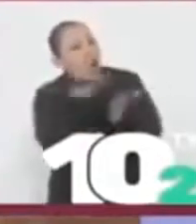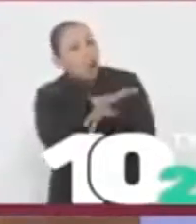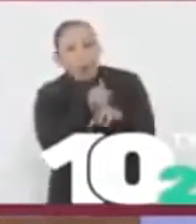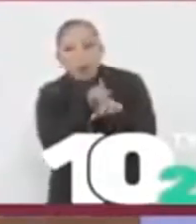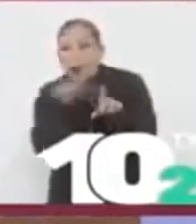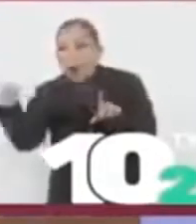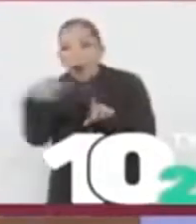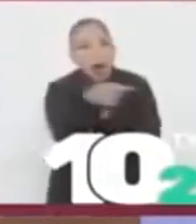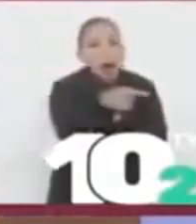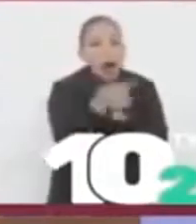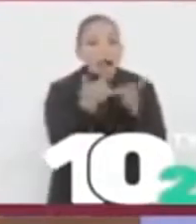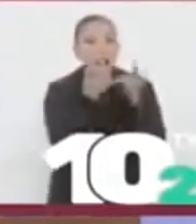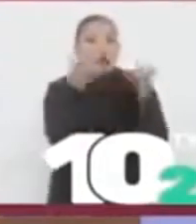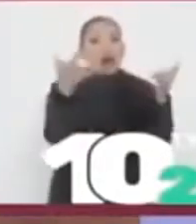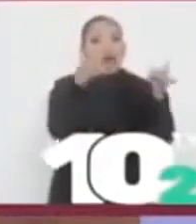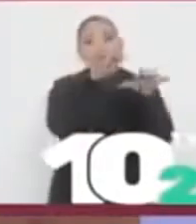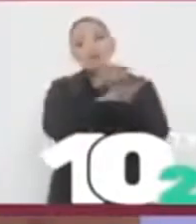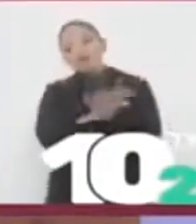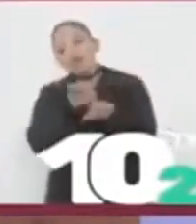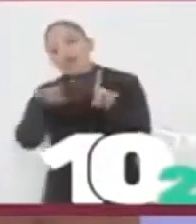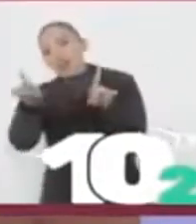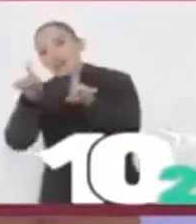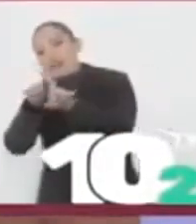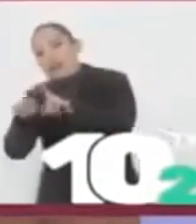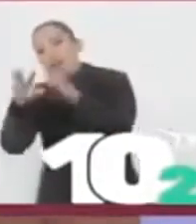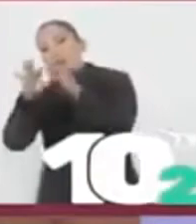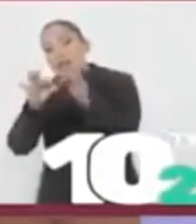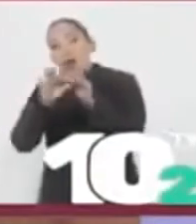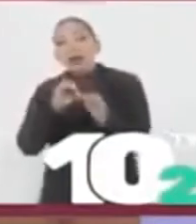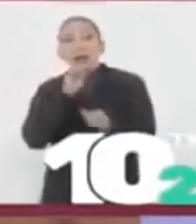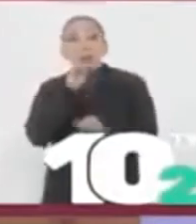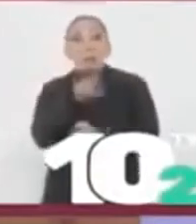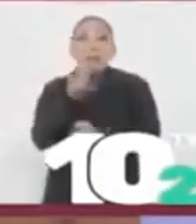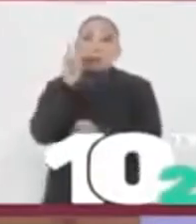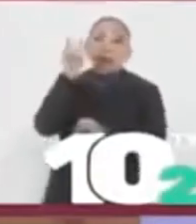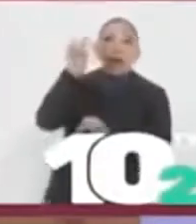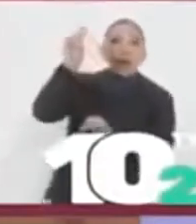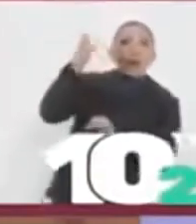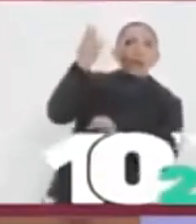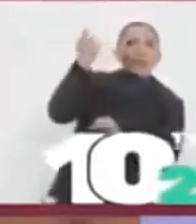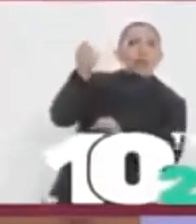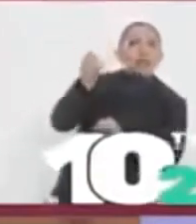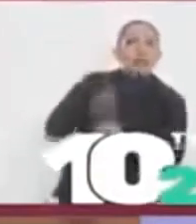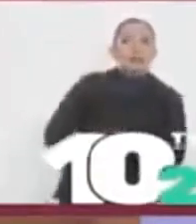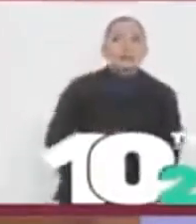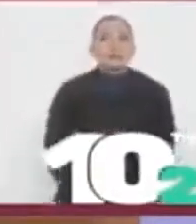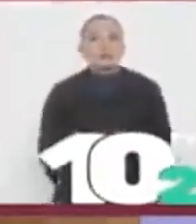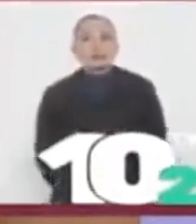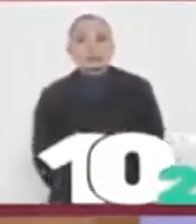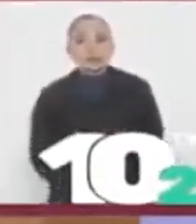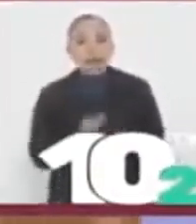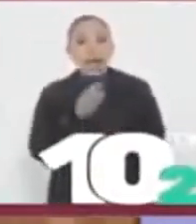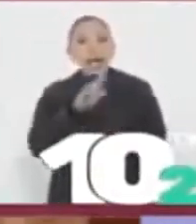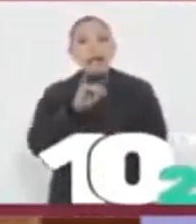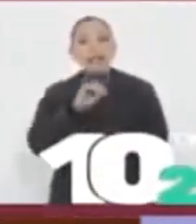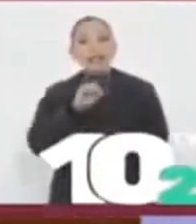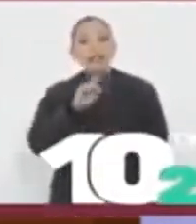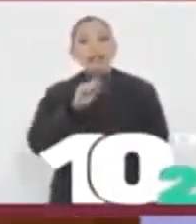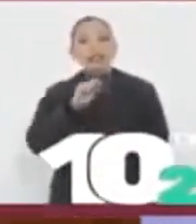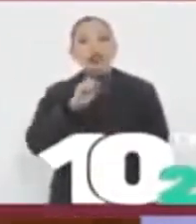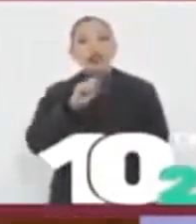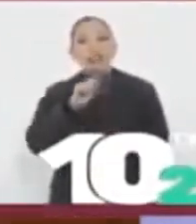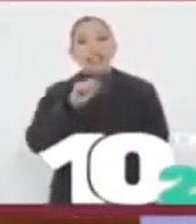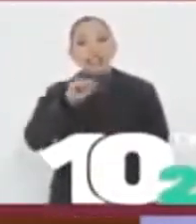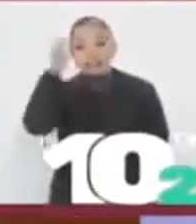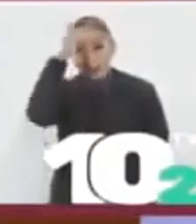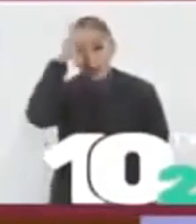el movimiento fue variando en la historia, junto con la forma de explicar los fenómenos del universo. Aristóteles,